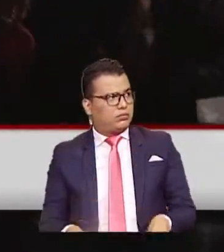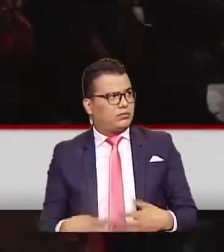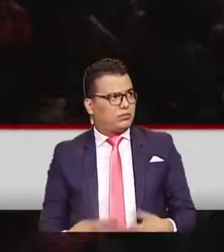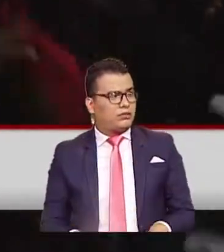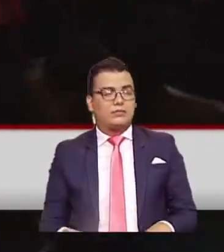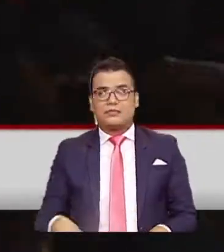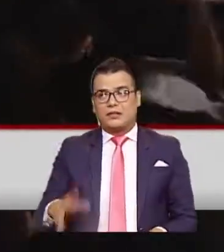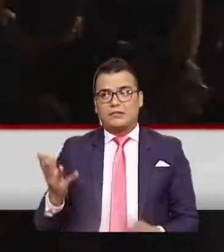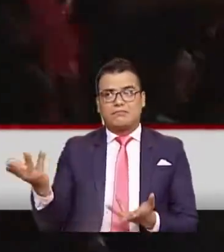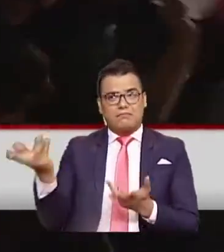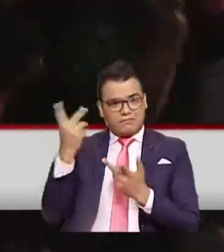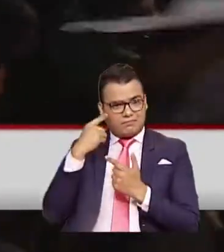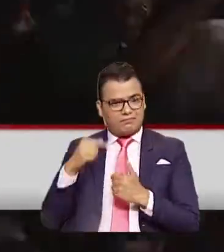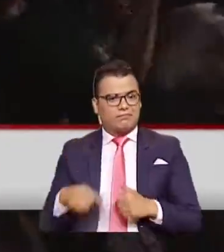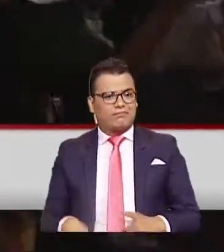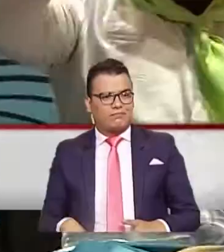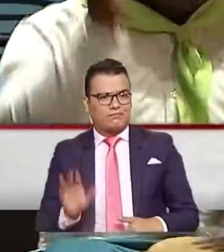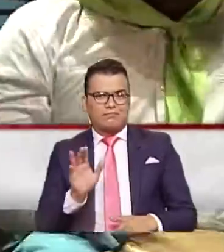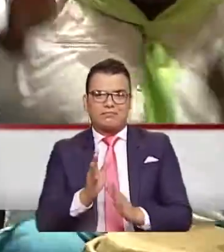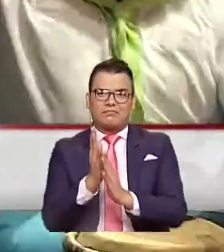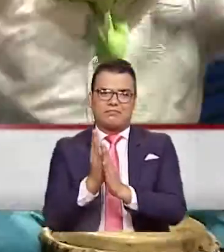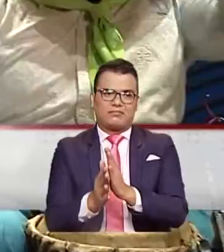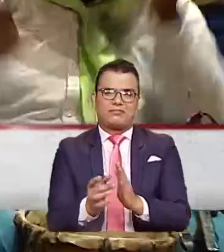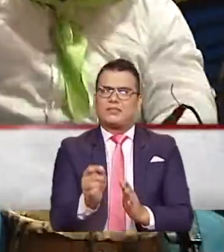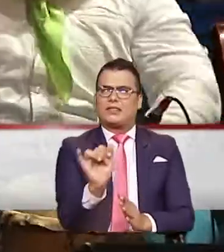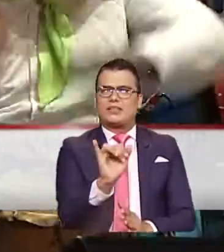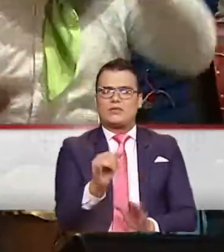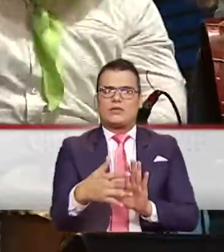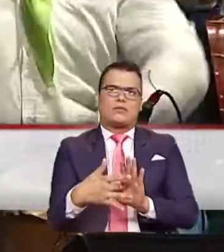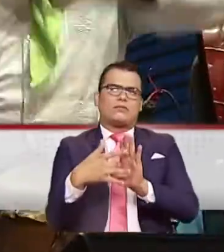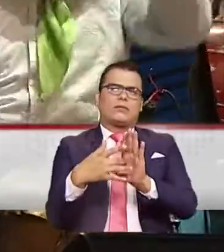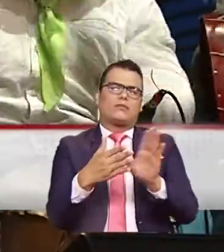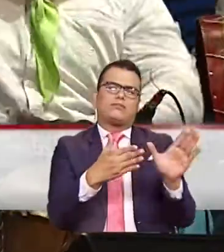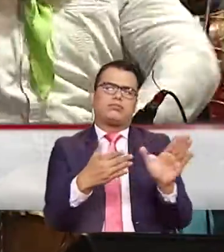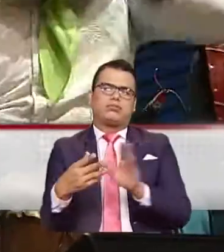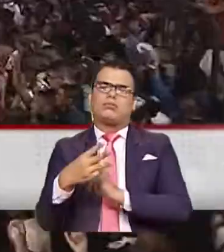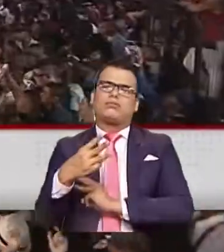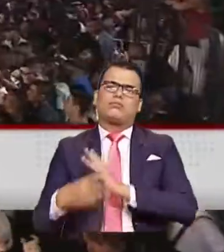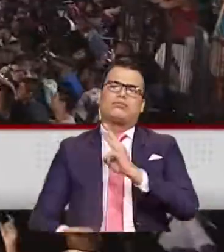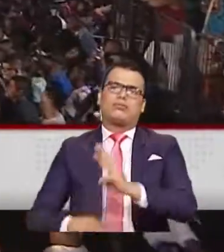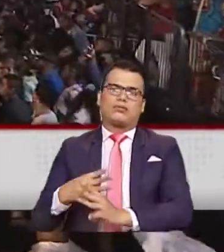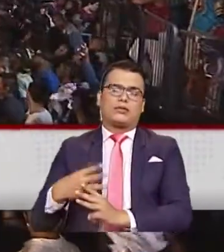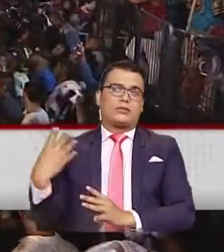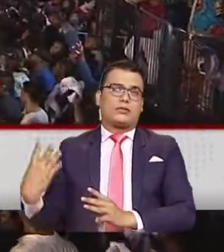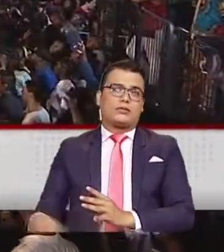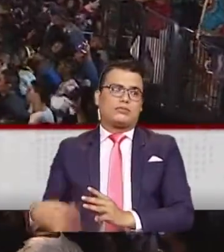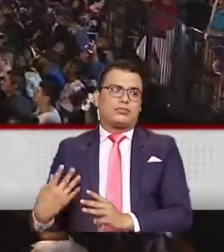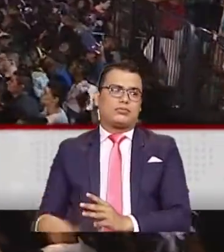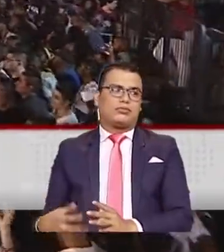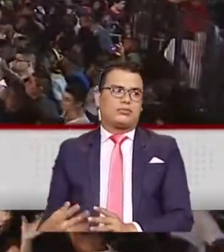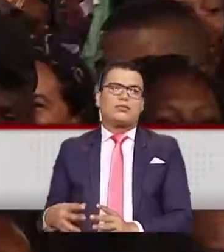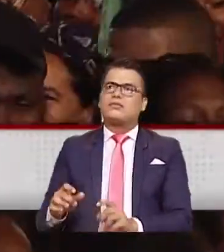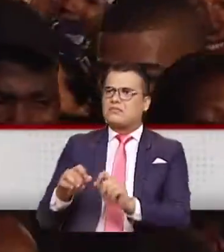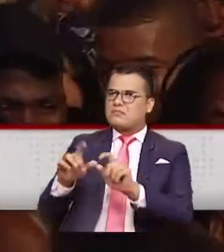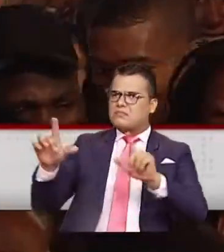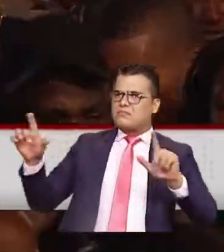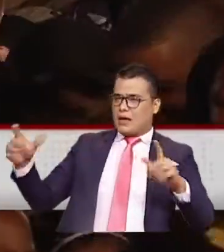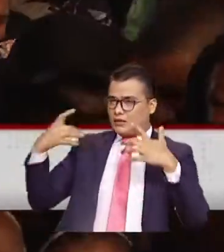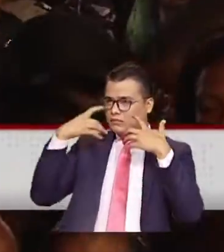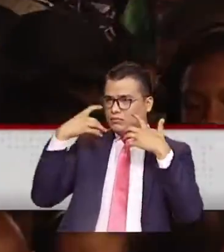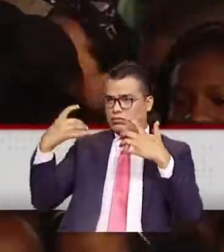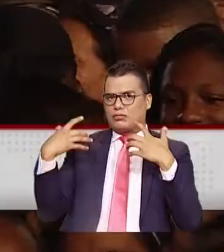me dicen en el pacífico que es como si fuera una transmisión de un mundial de milán pantalla